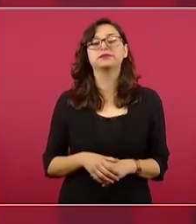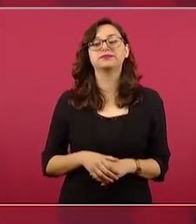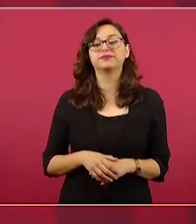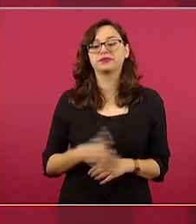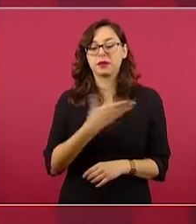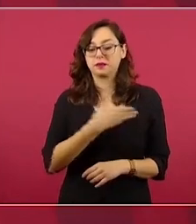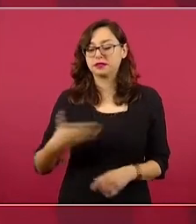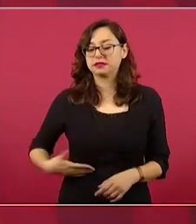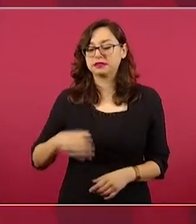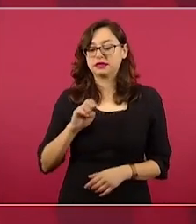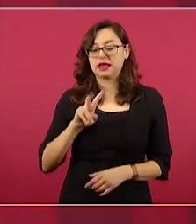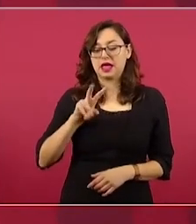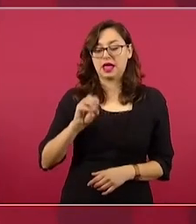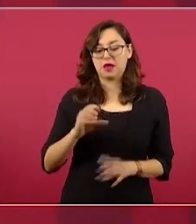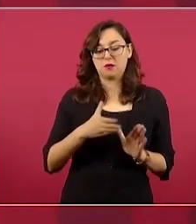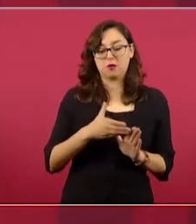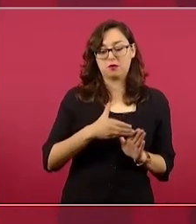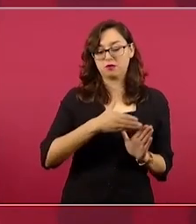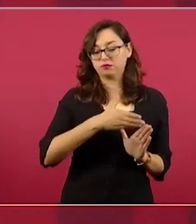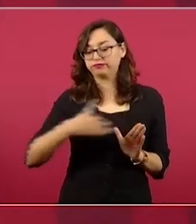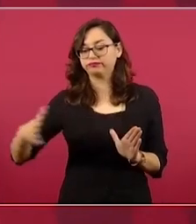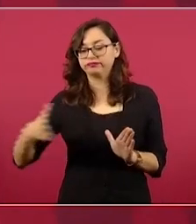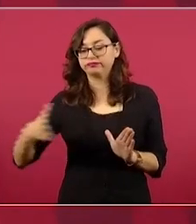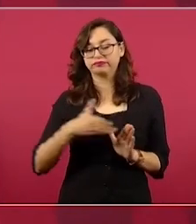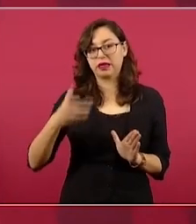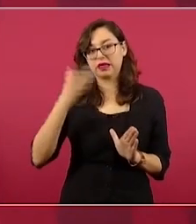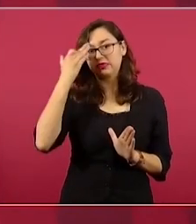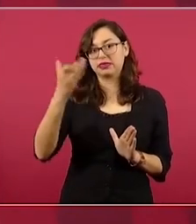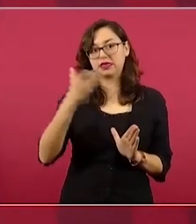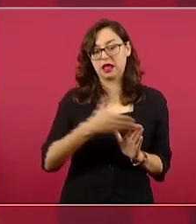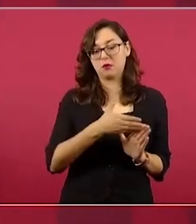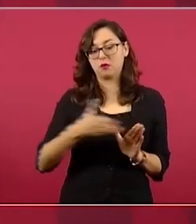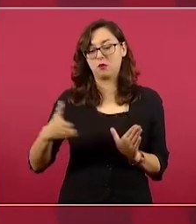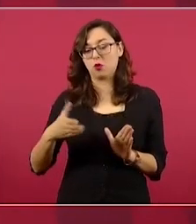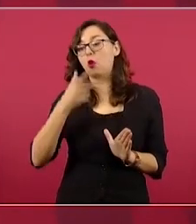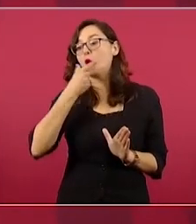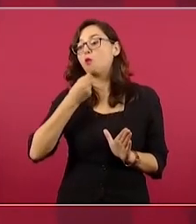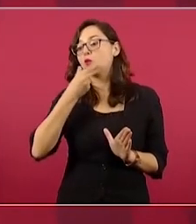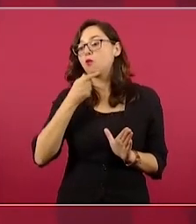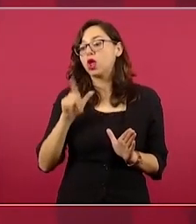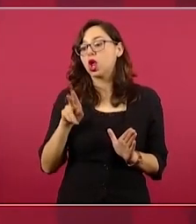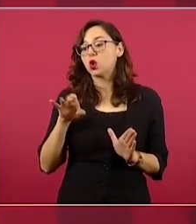presidente y Luis Arce el encargado de Hacienda,